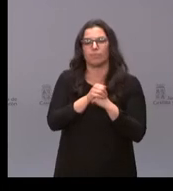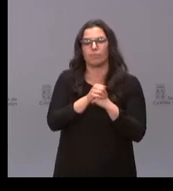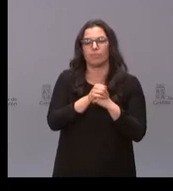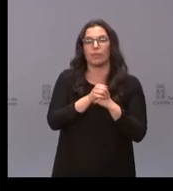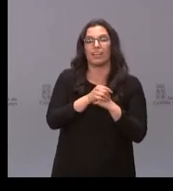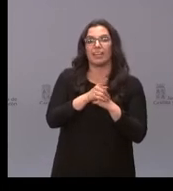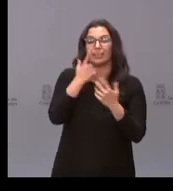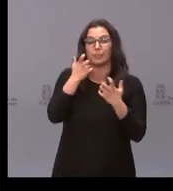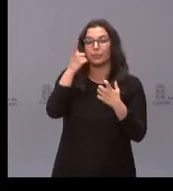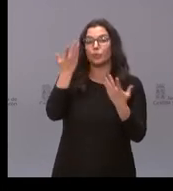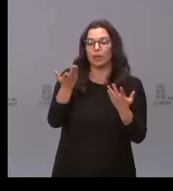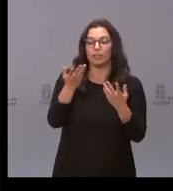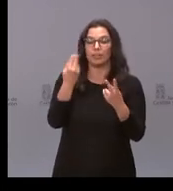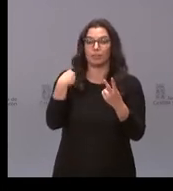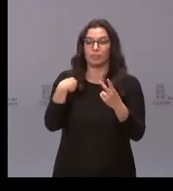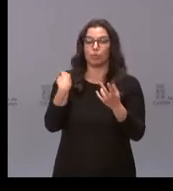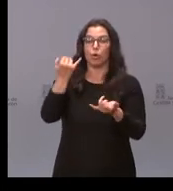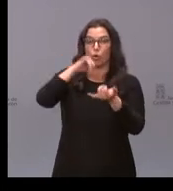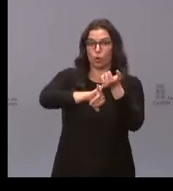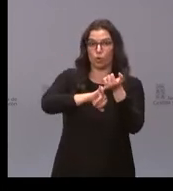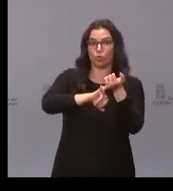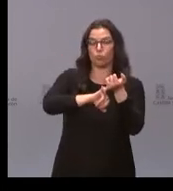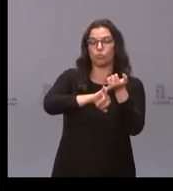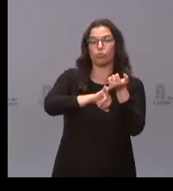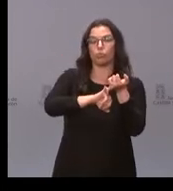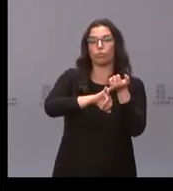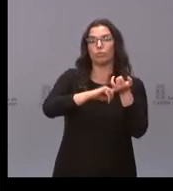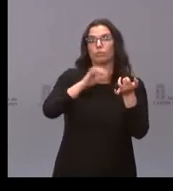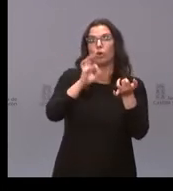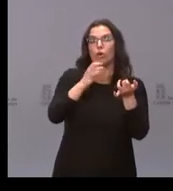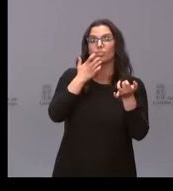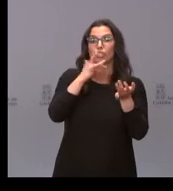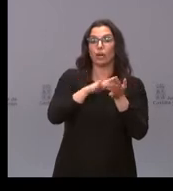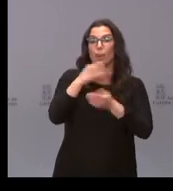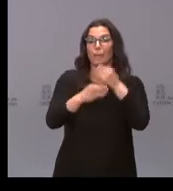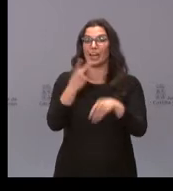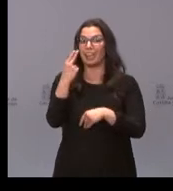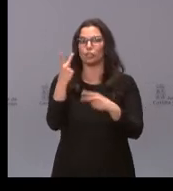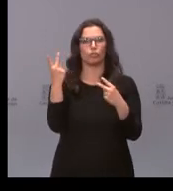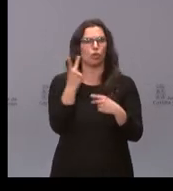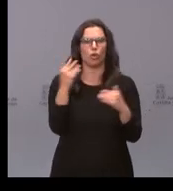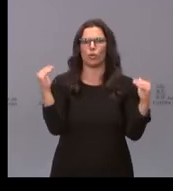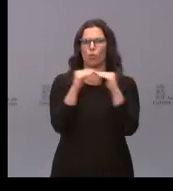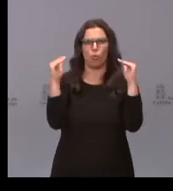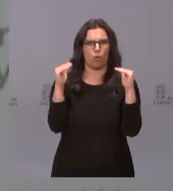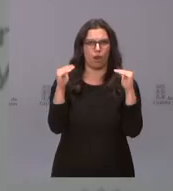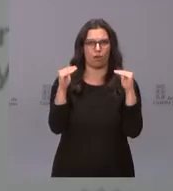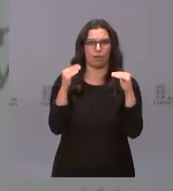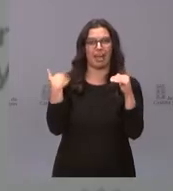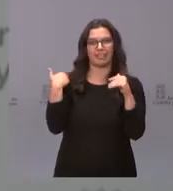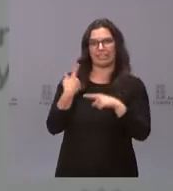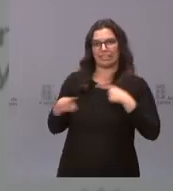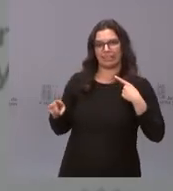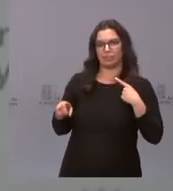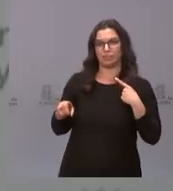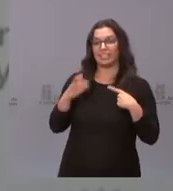la equiparación de los cónyuges a los miembros de las uniones de hecho que hayan tenido convivencia estable de pareja durante al